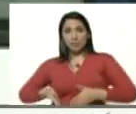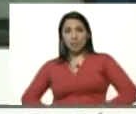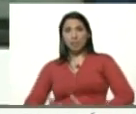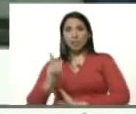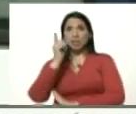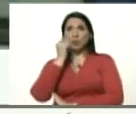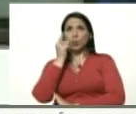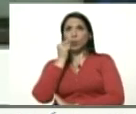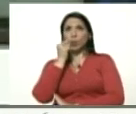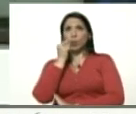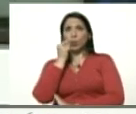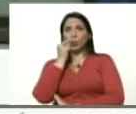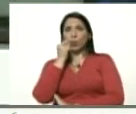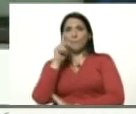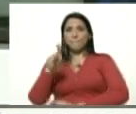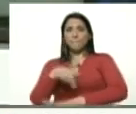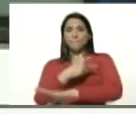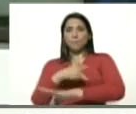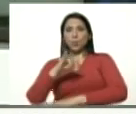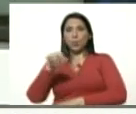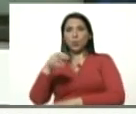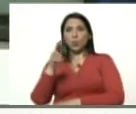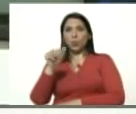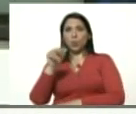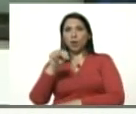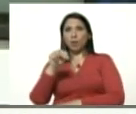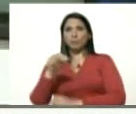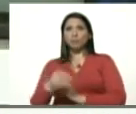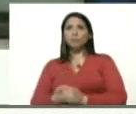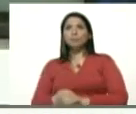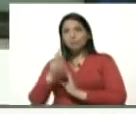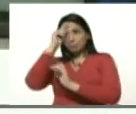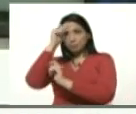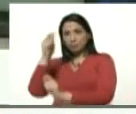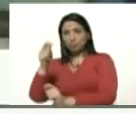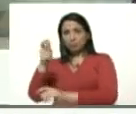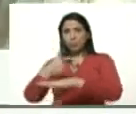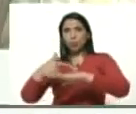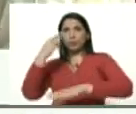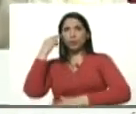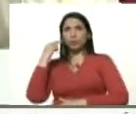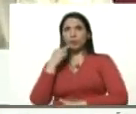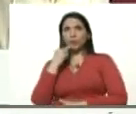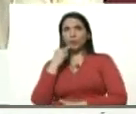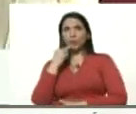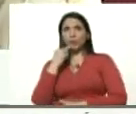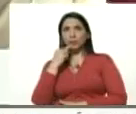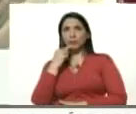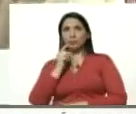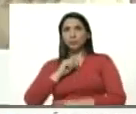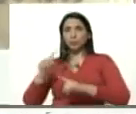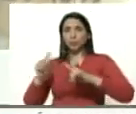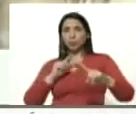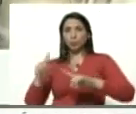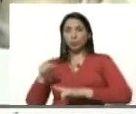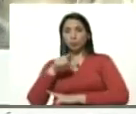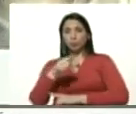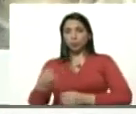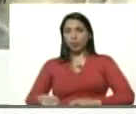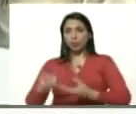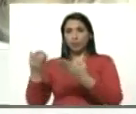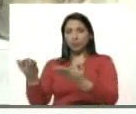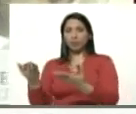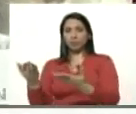de el poeta Juan Calzadilla, de este reconocimiento que el gobierno bolivariano, por instrucción suya, le entrega, que es la